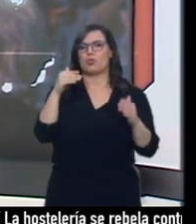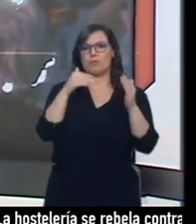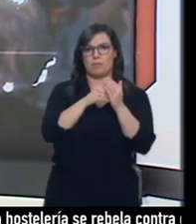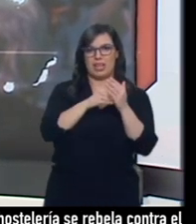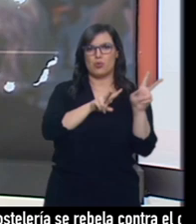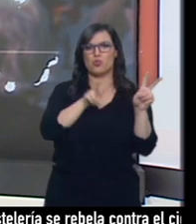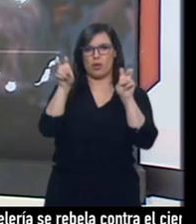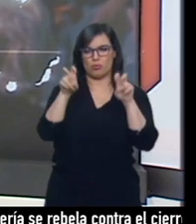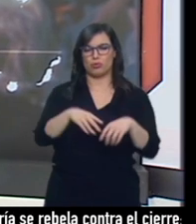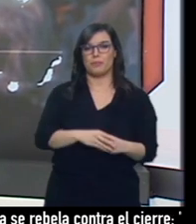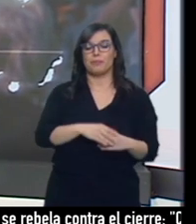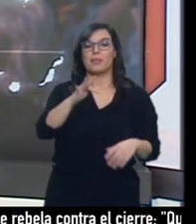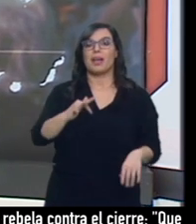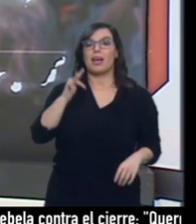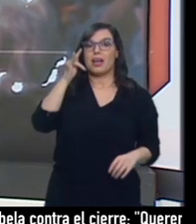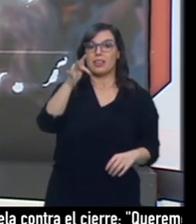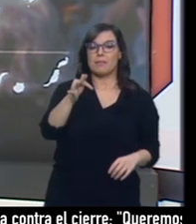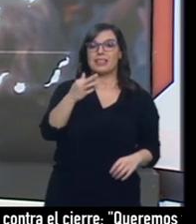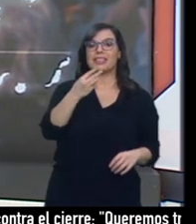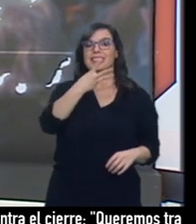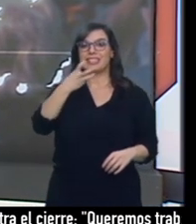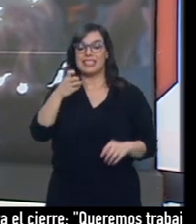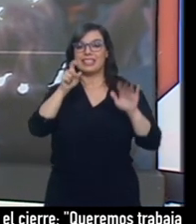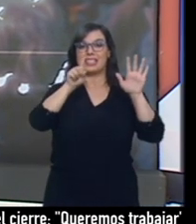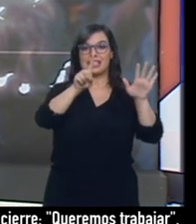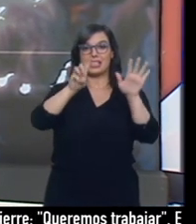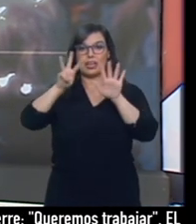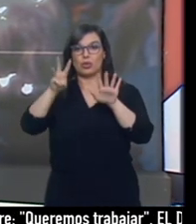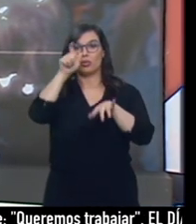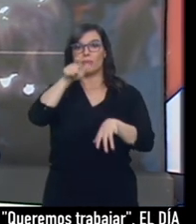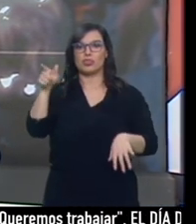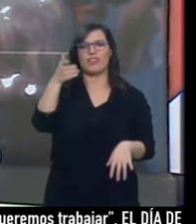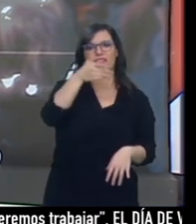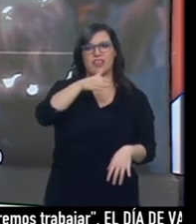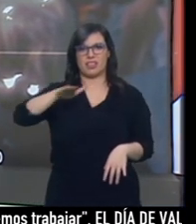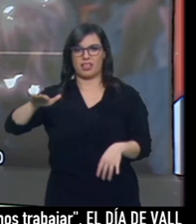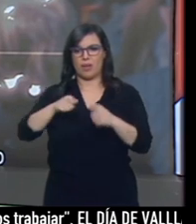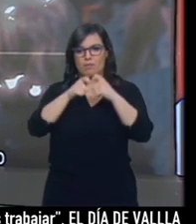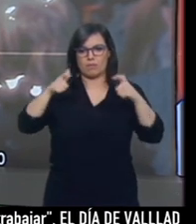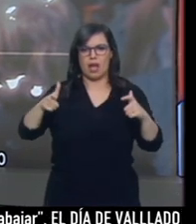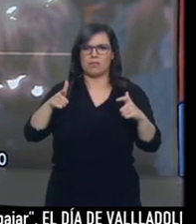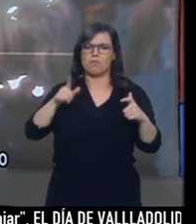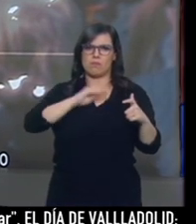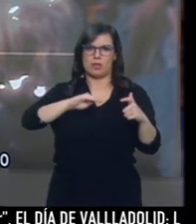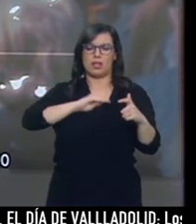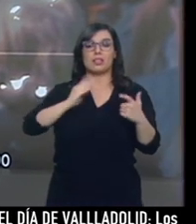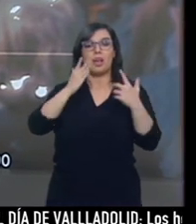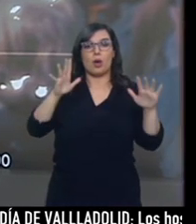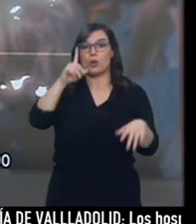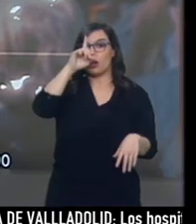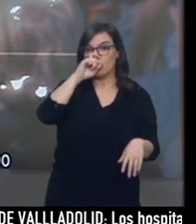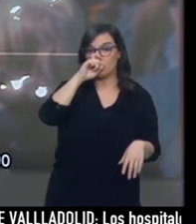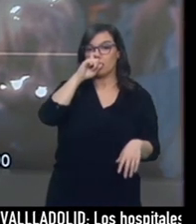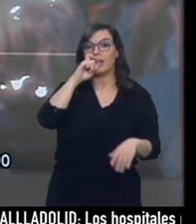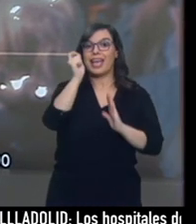casos nuevos. Además, han muerto 368 personas más. Es una cifra muy alta, aunque hay que recordar que el